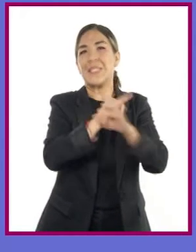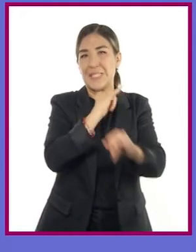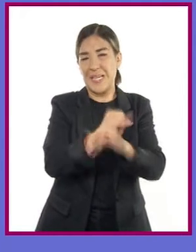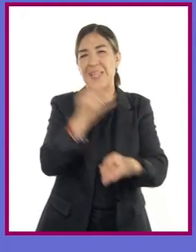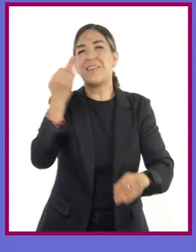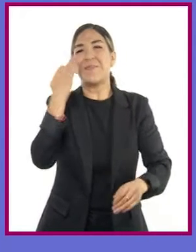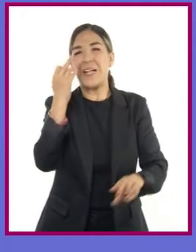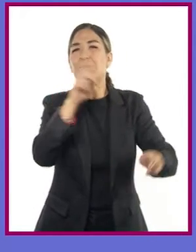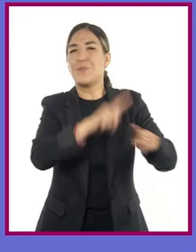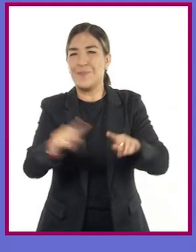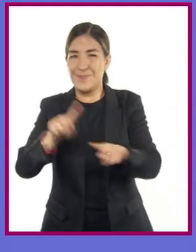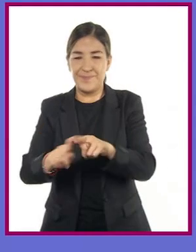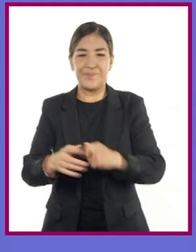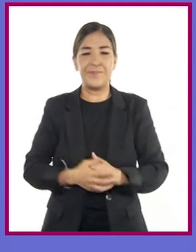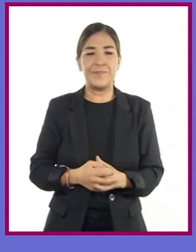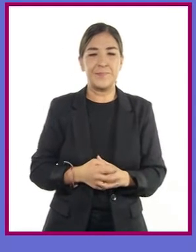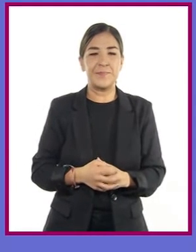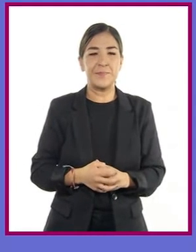sociales.